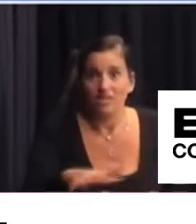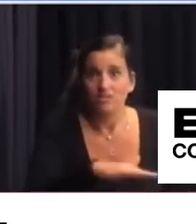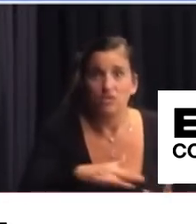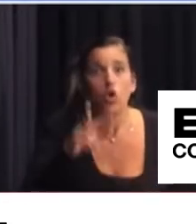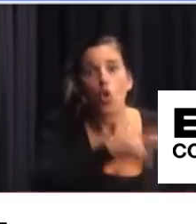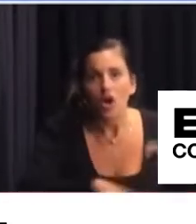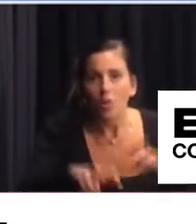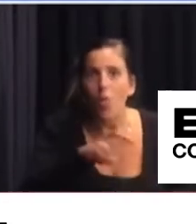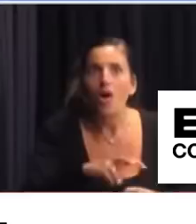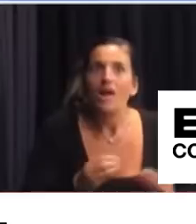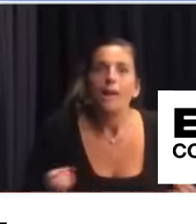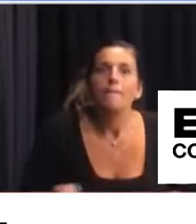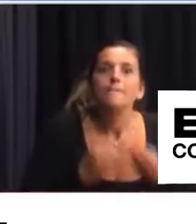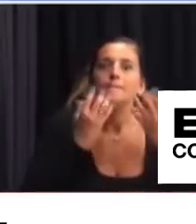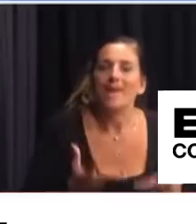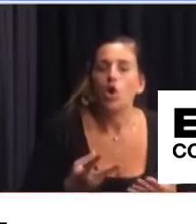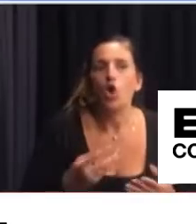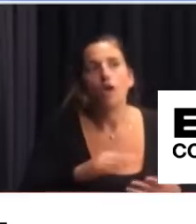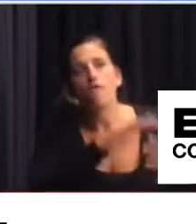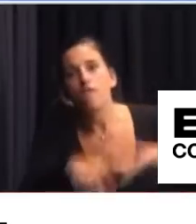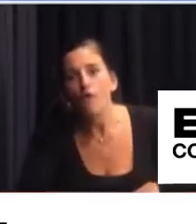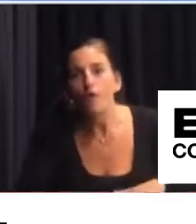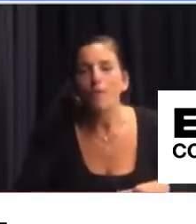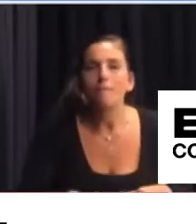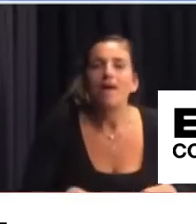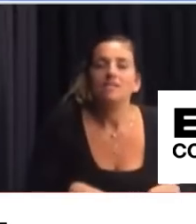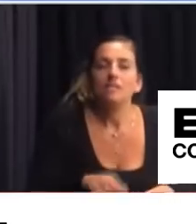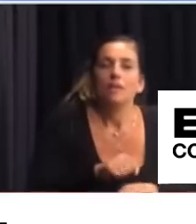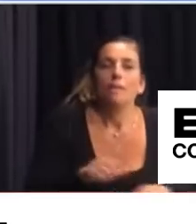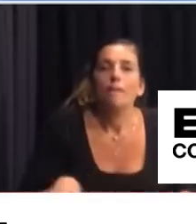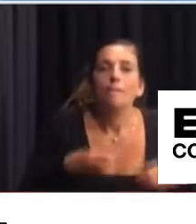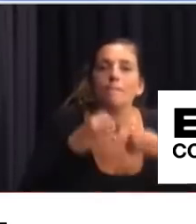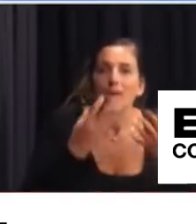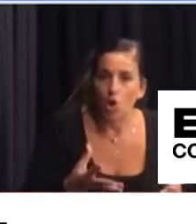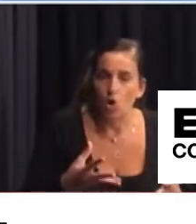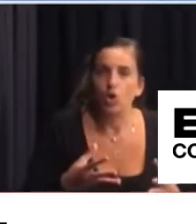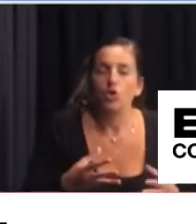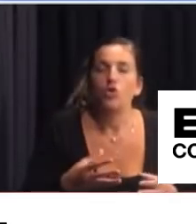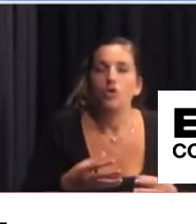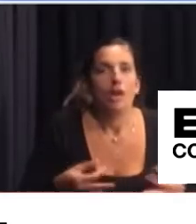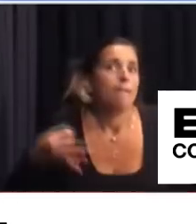que tratan de hacer es buscar las mejores herramientas posibles y las más efectivas